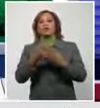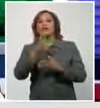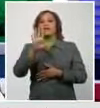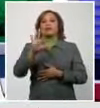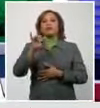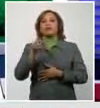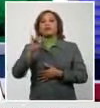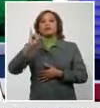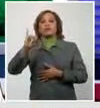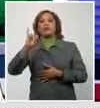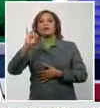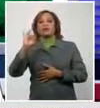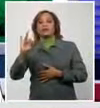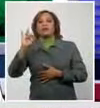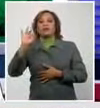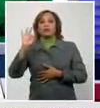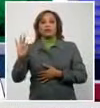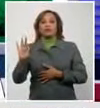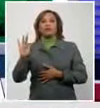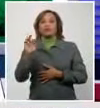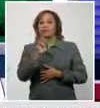8,